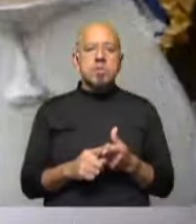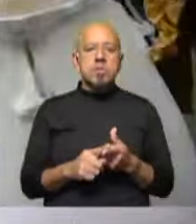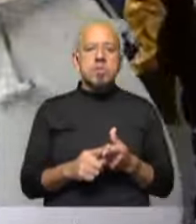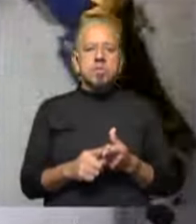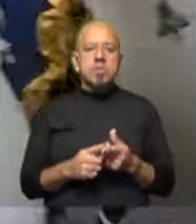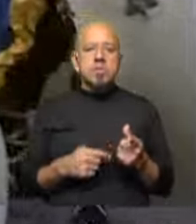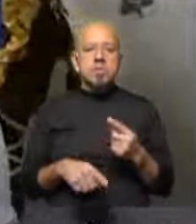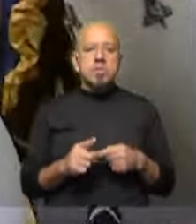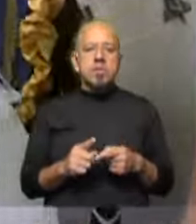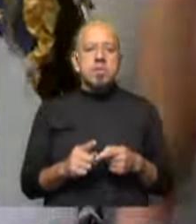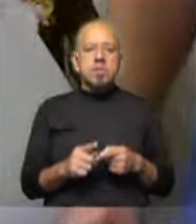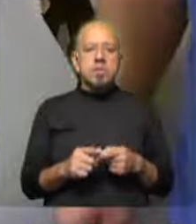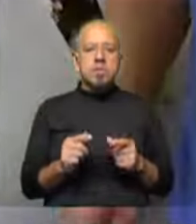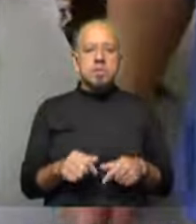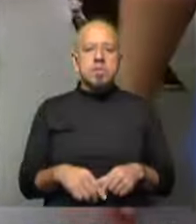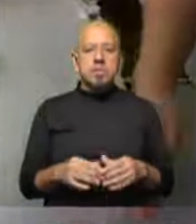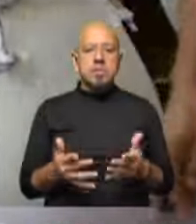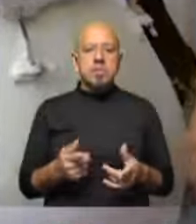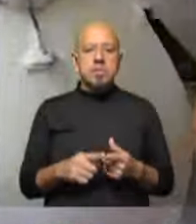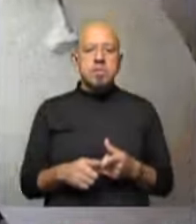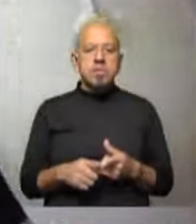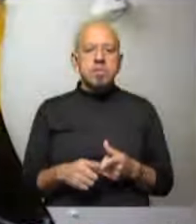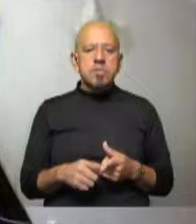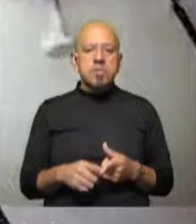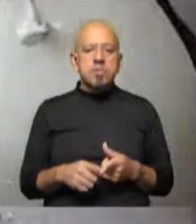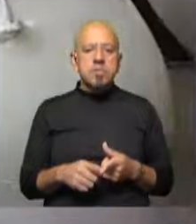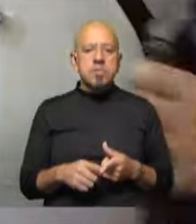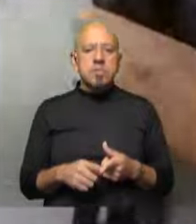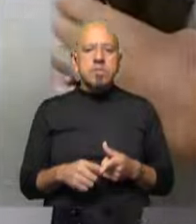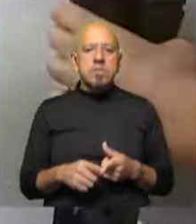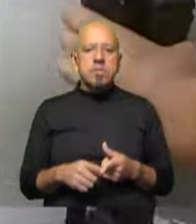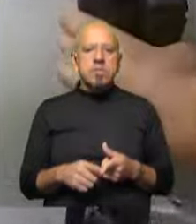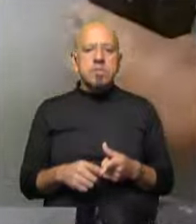de Verano. Es temprano todavía, la tarde está fresca, hay